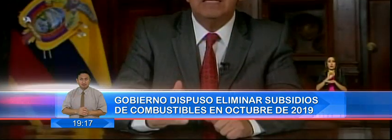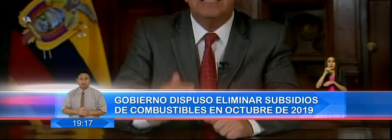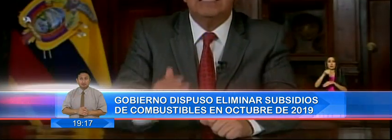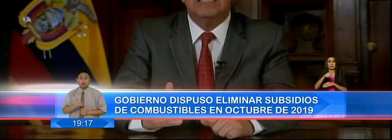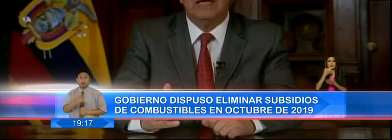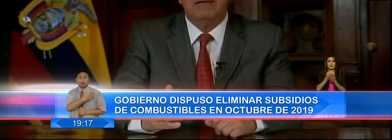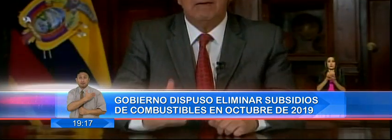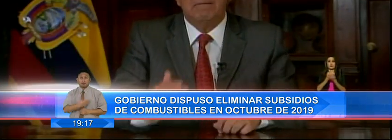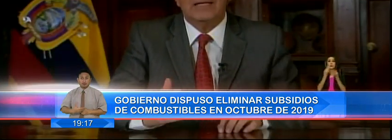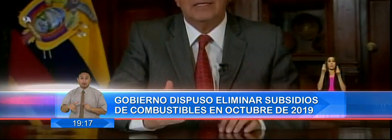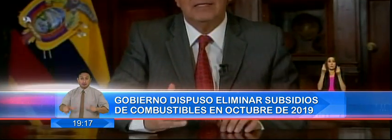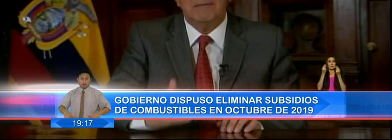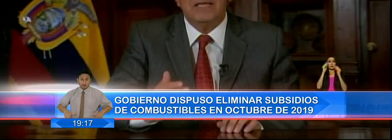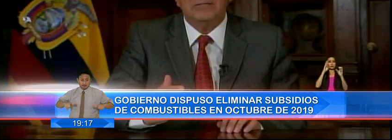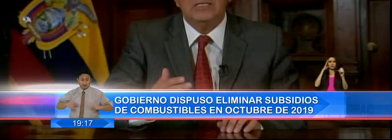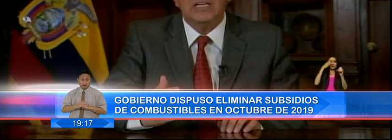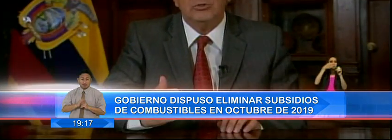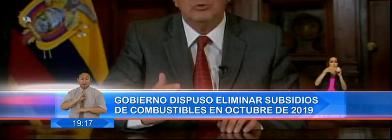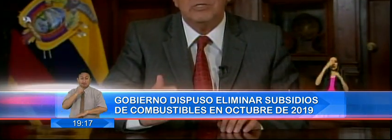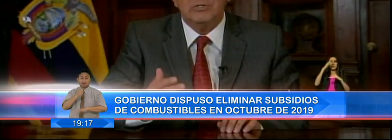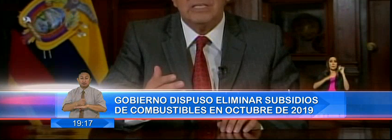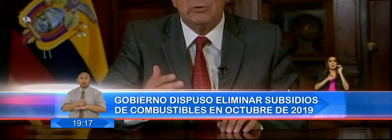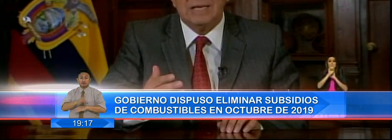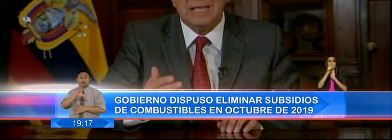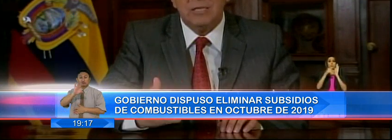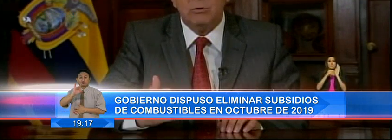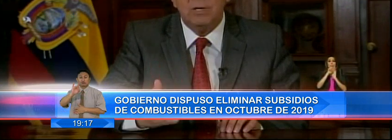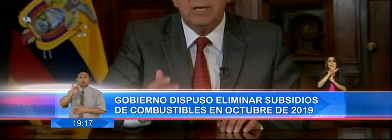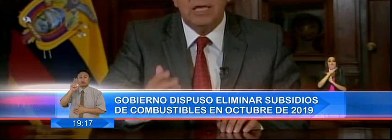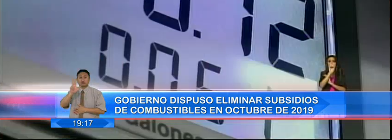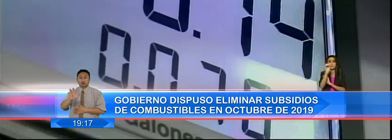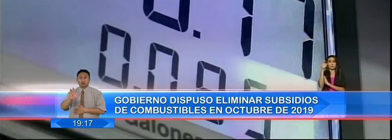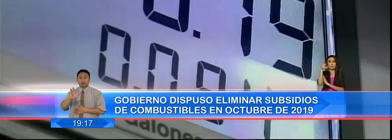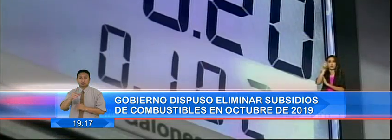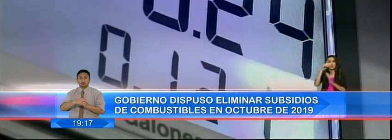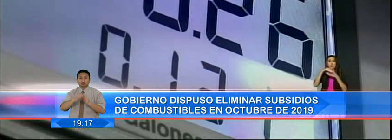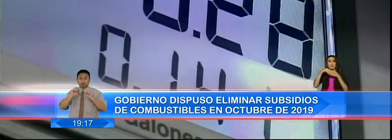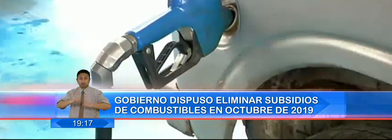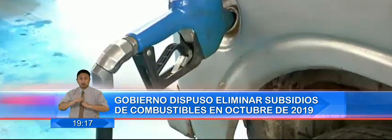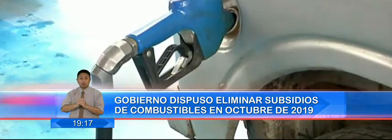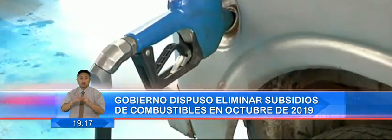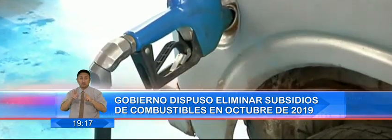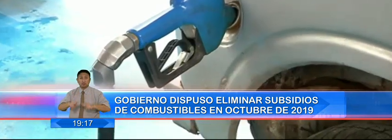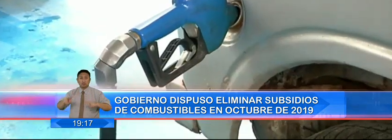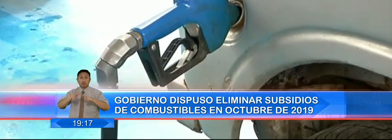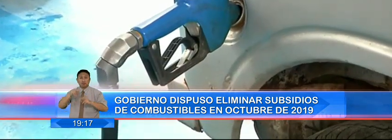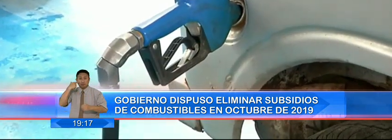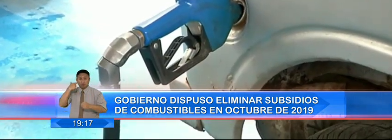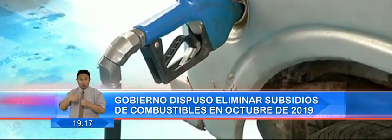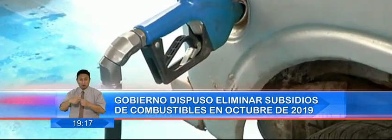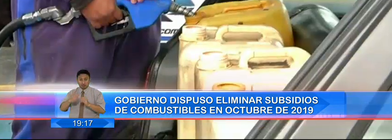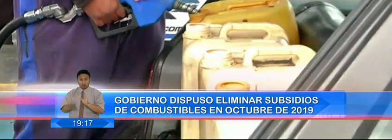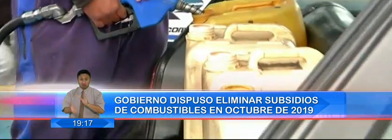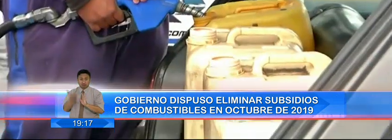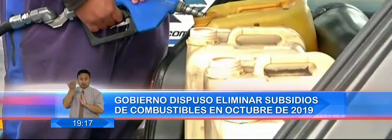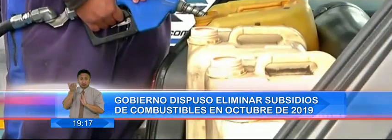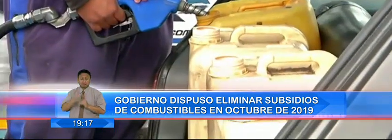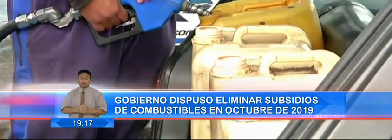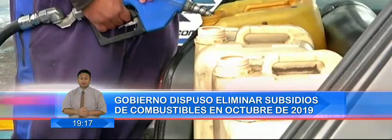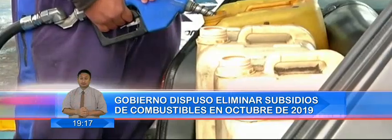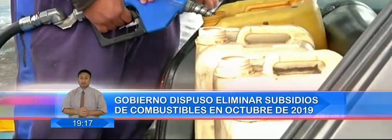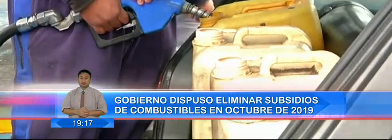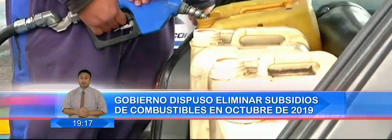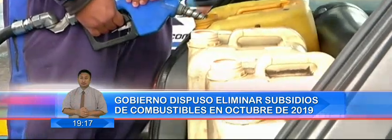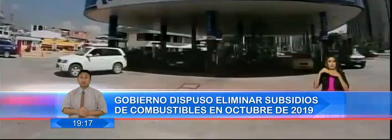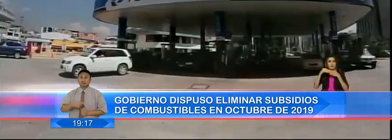presidente Lenín Moreno, mediante el decreto ejecutivo 883, permitía el alza de los precios de la gasolina extra y diésel, lo